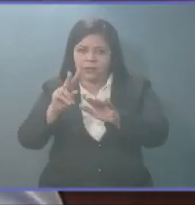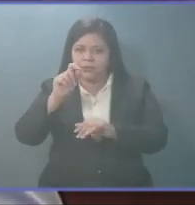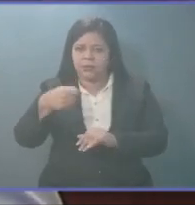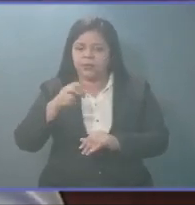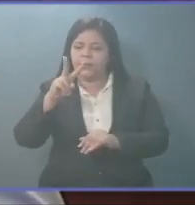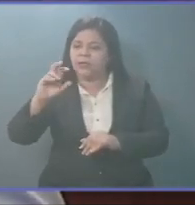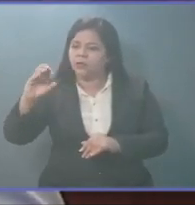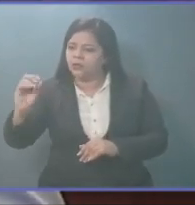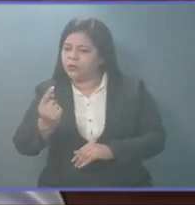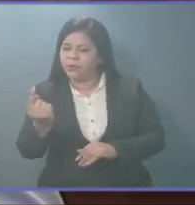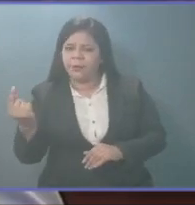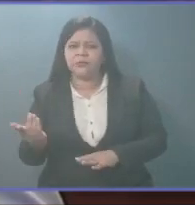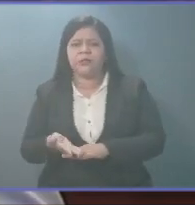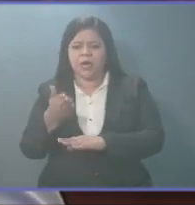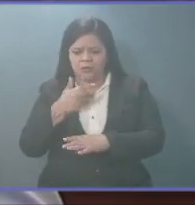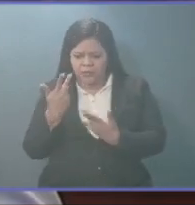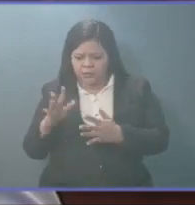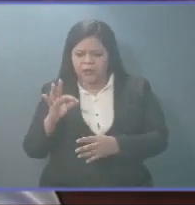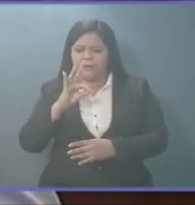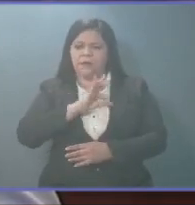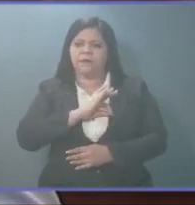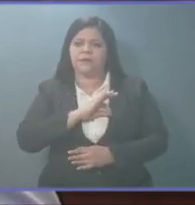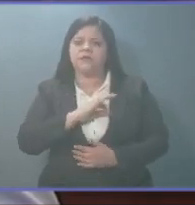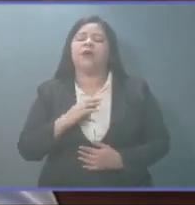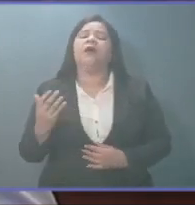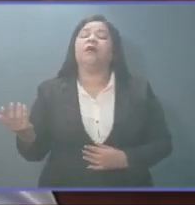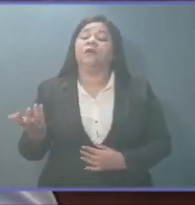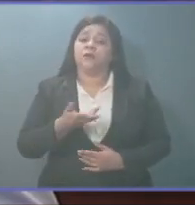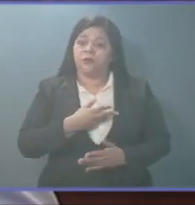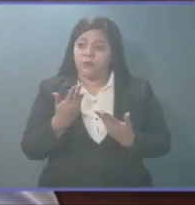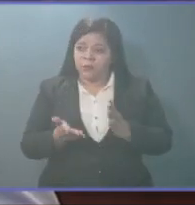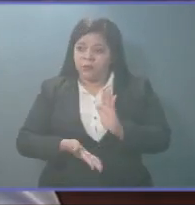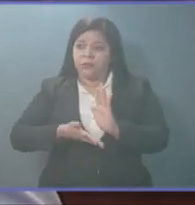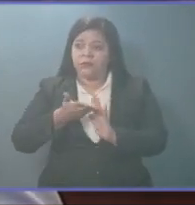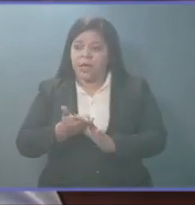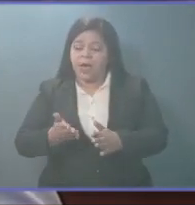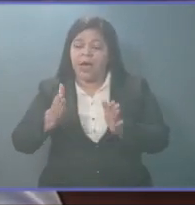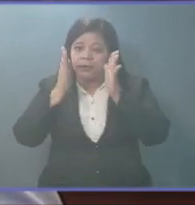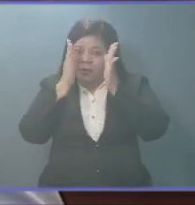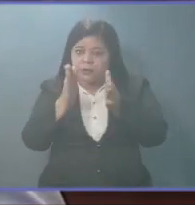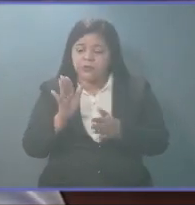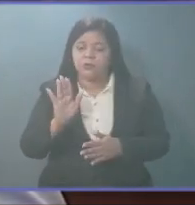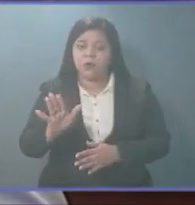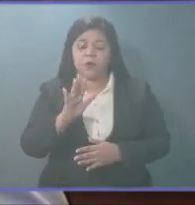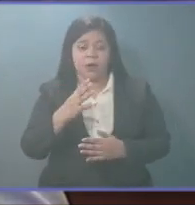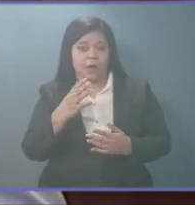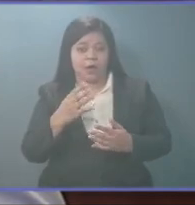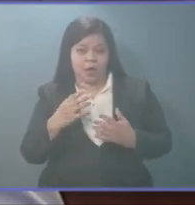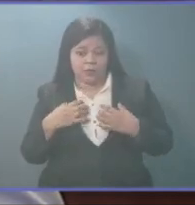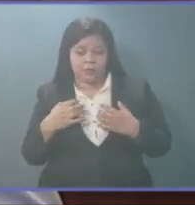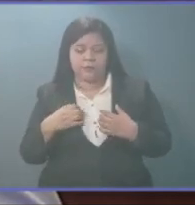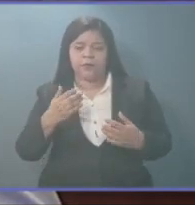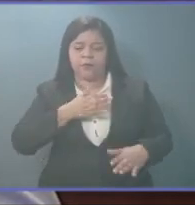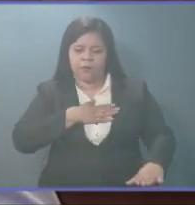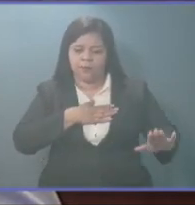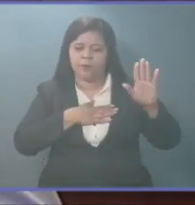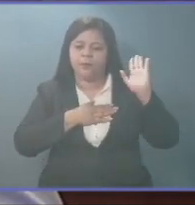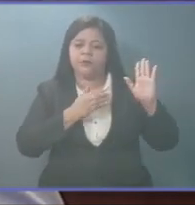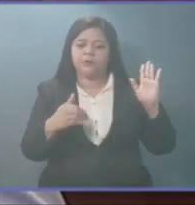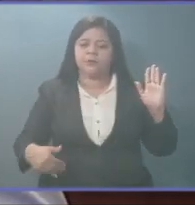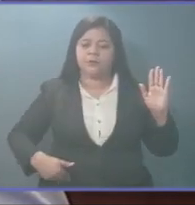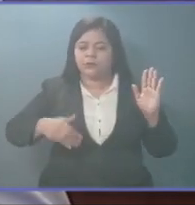77.200 veteranos y excombatientes. Hemos incrementado la pensión mensual asumida con un compromiso del presidente Nayib